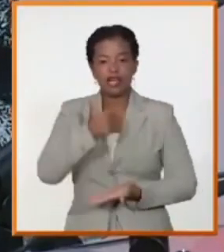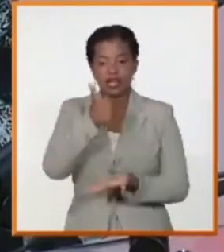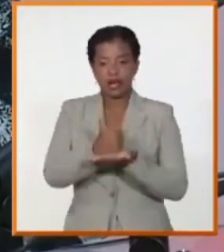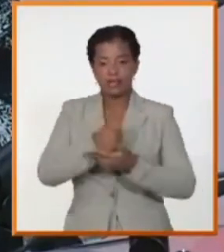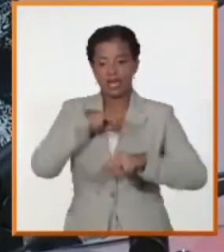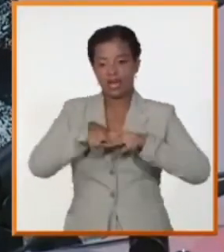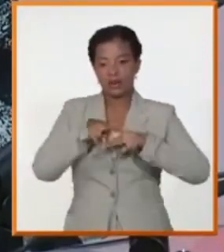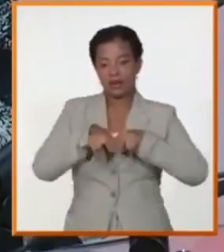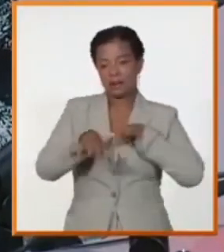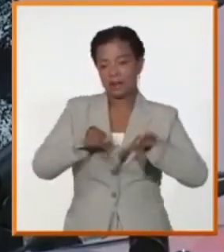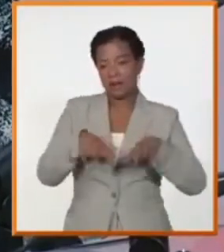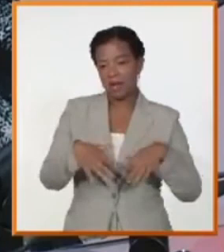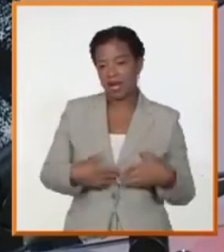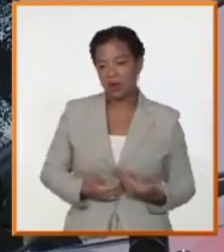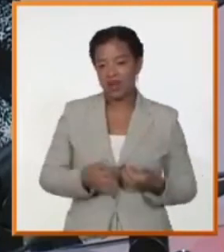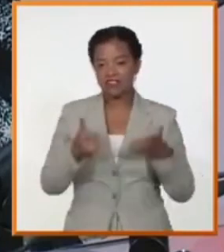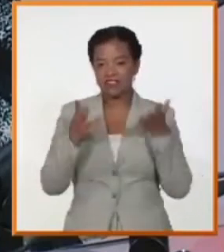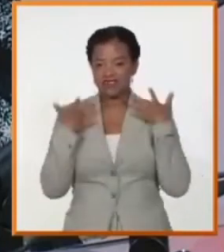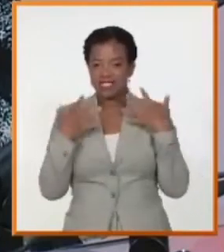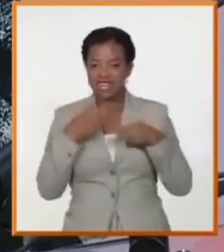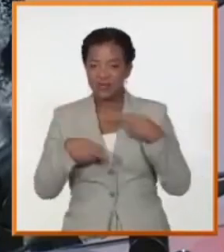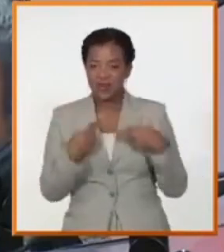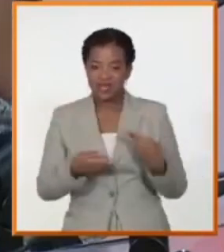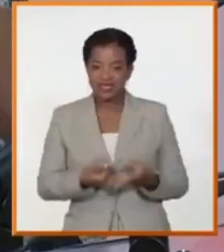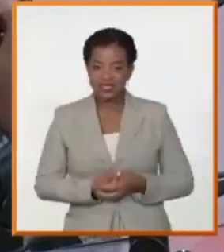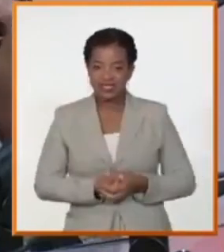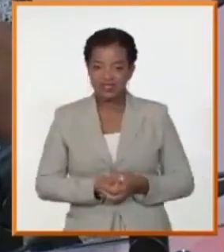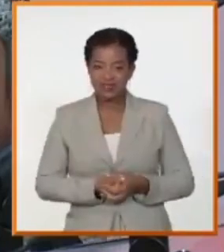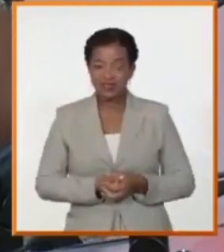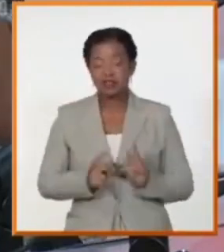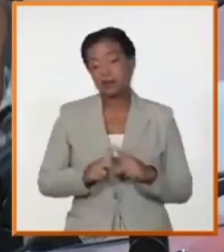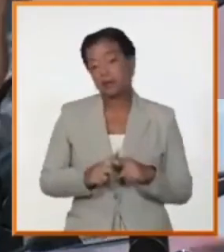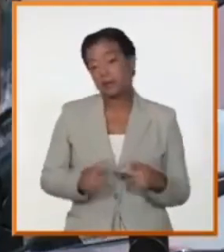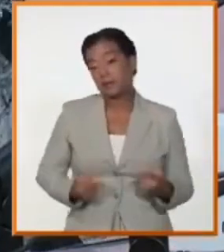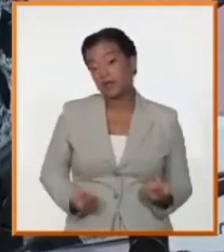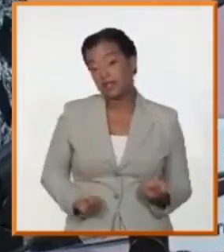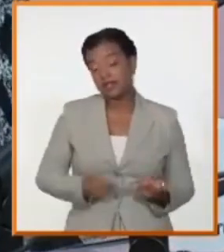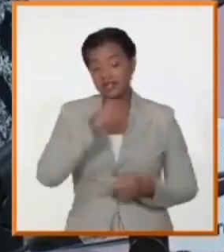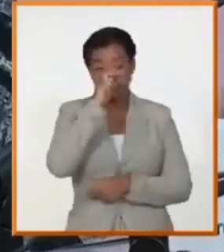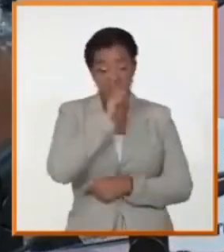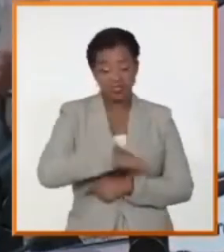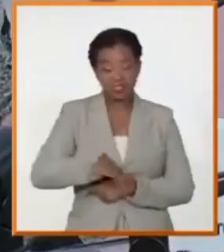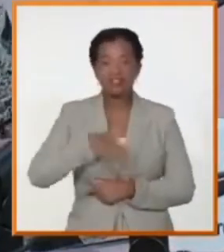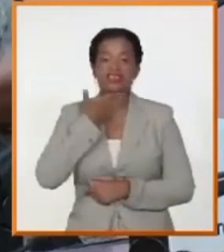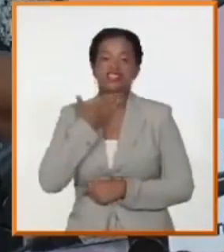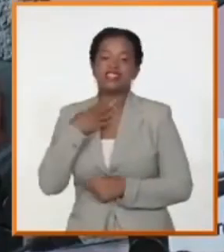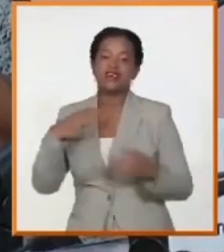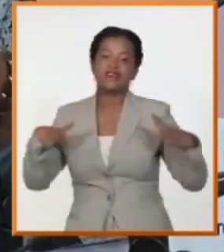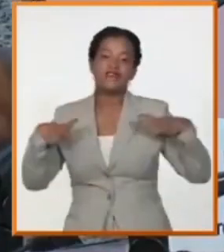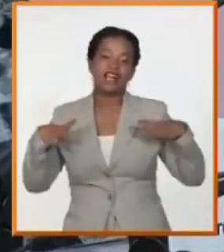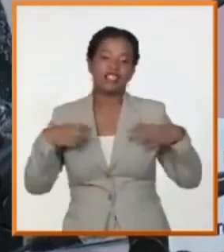decía tiene el mayor desafío realmente porque ¿qué niño no sueña que sus vacaciones sean en La Habana